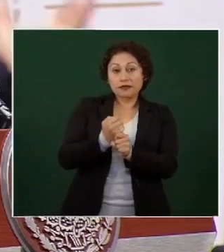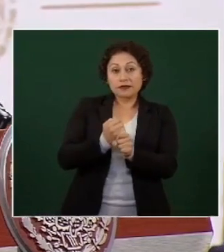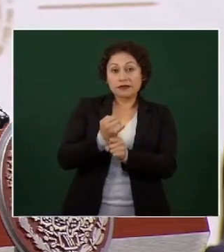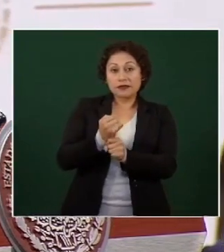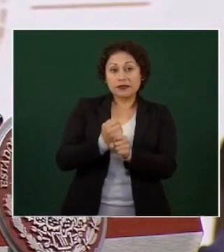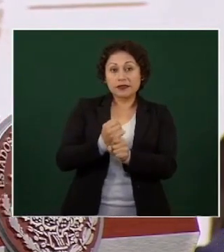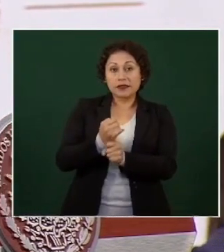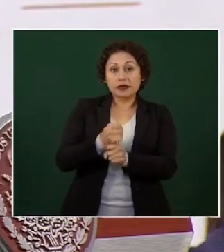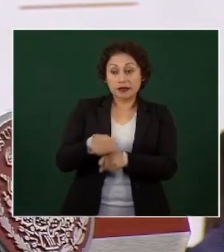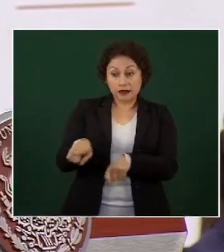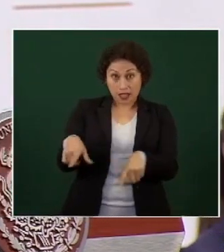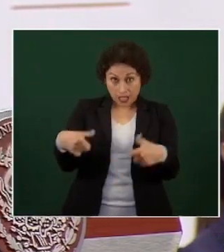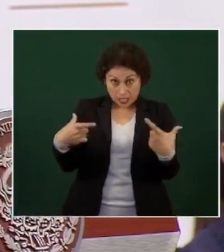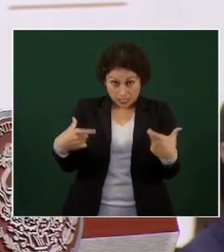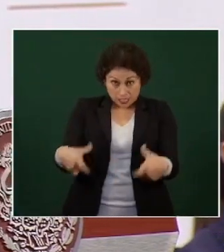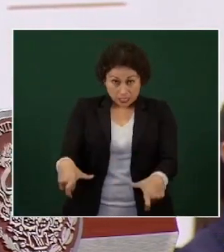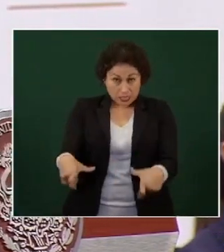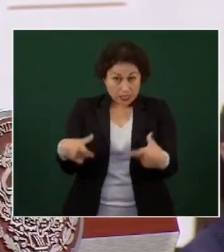tanto dinero,